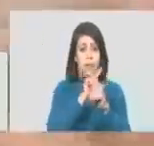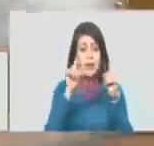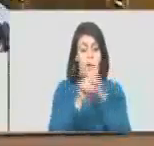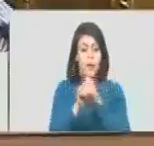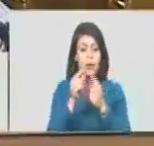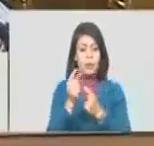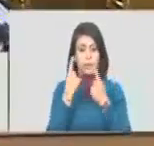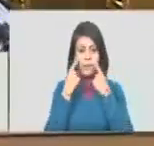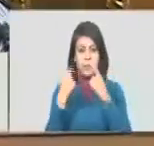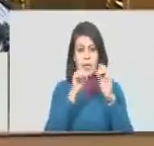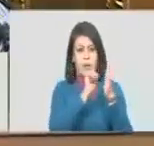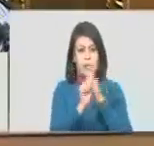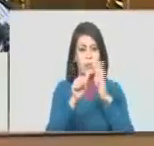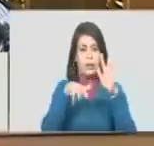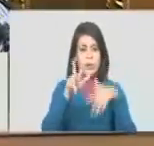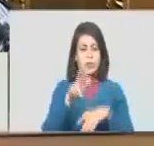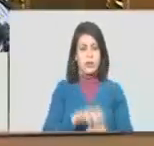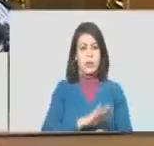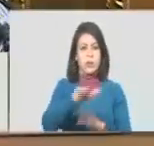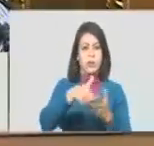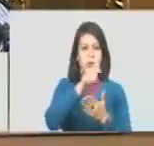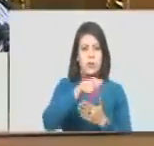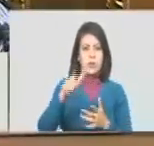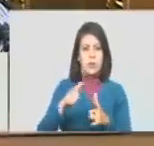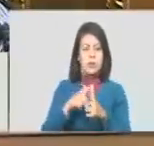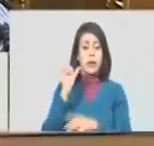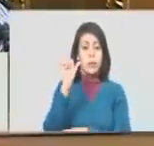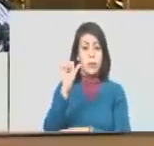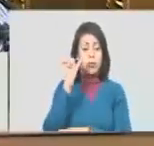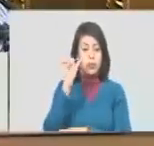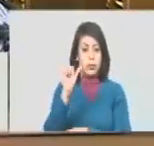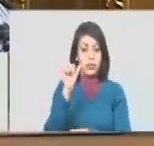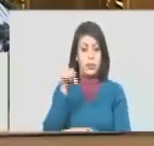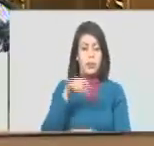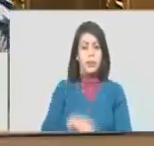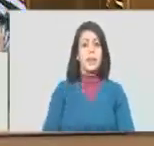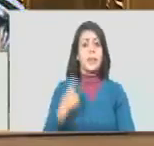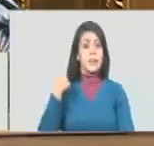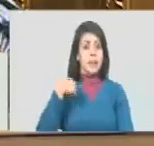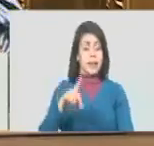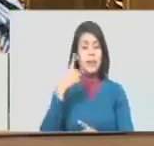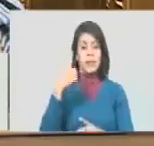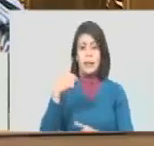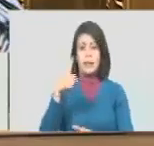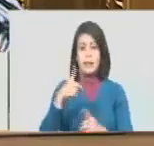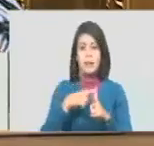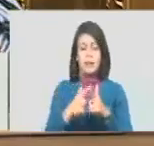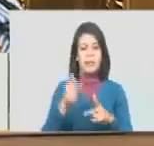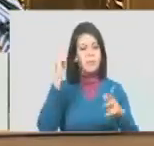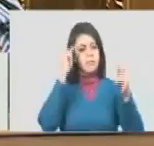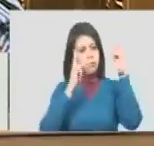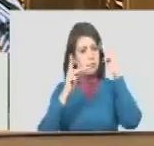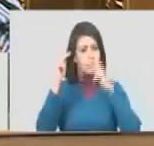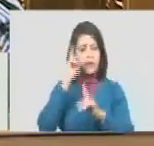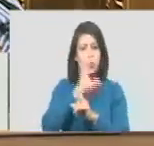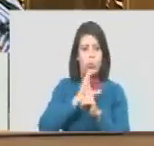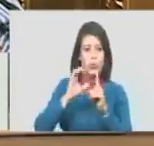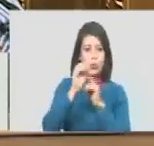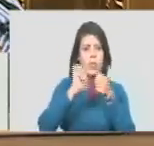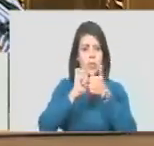manera siguiente. Artículo 13. Todas las personas con trastorno del espectro autista tienen derecho a la recreación,